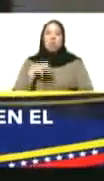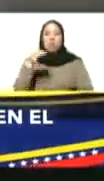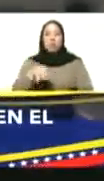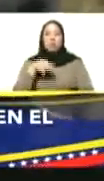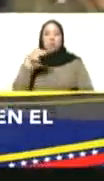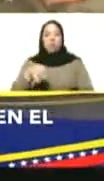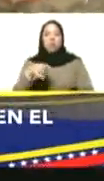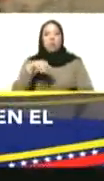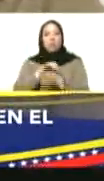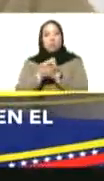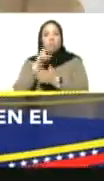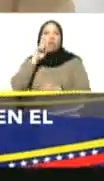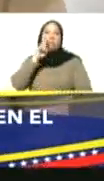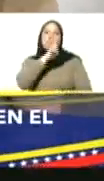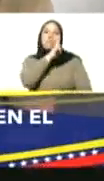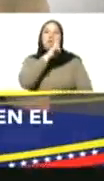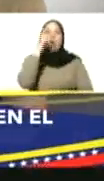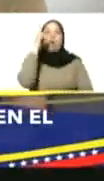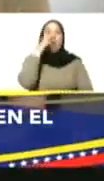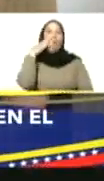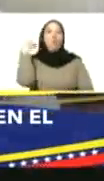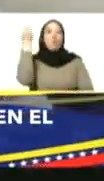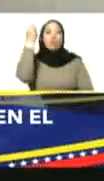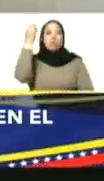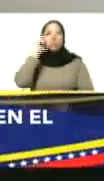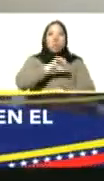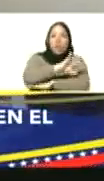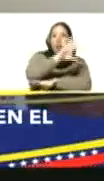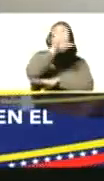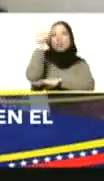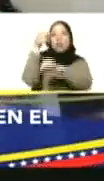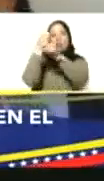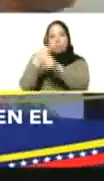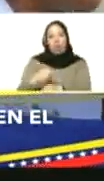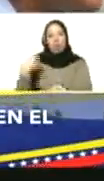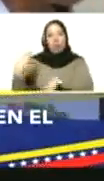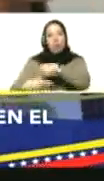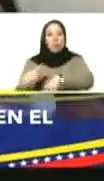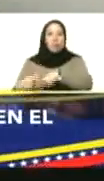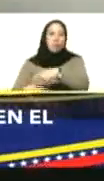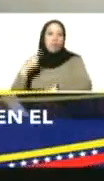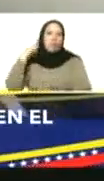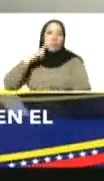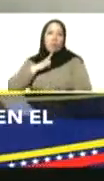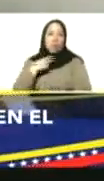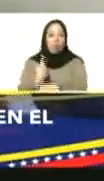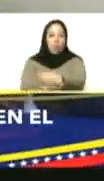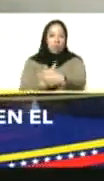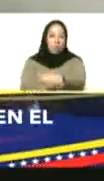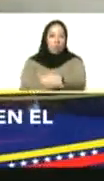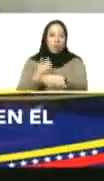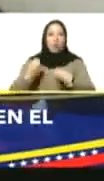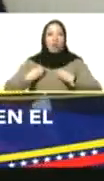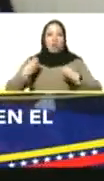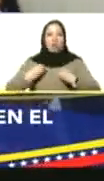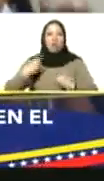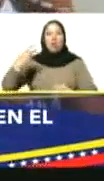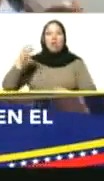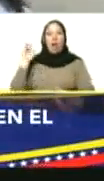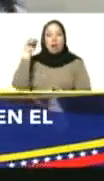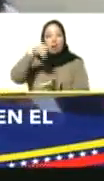mamá está orgullosa de la revolución. Y le digo a todos mis hermanos de Aragua que